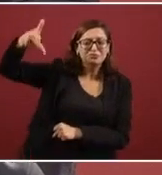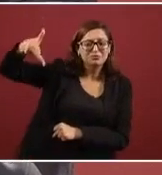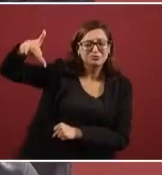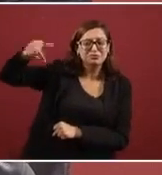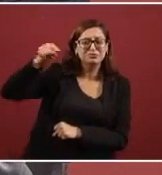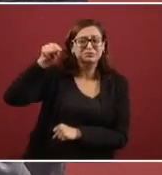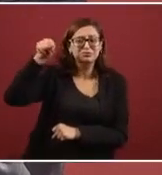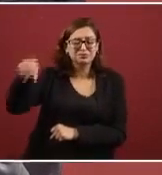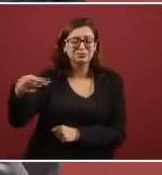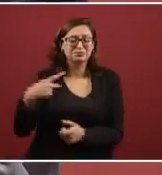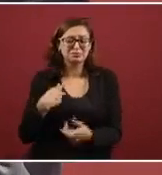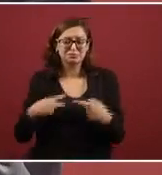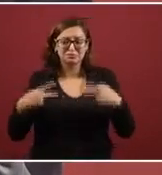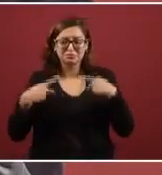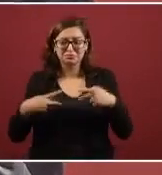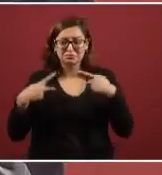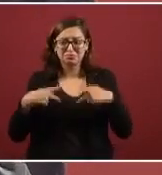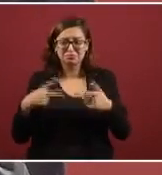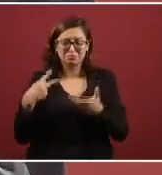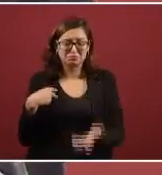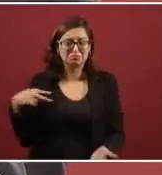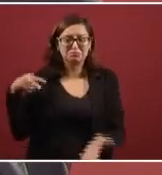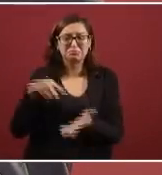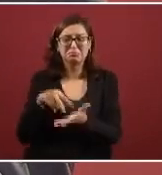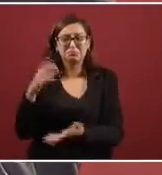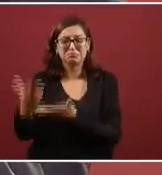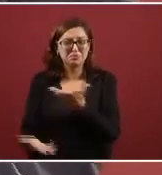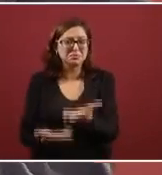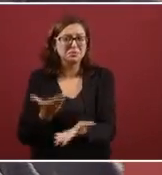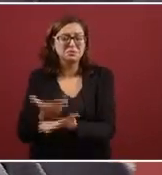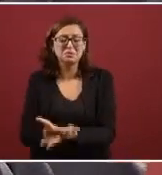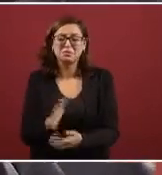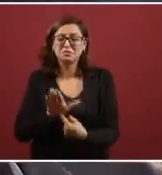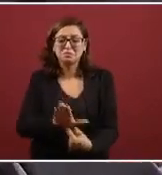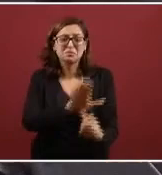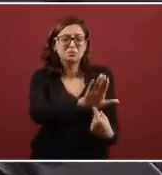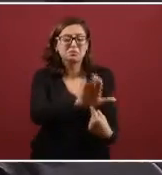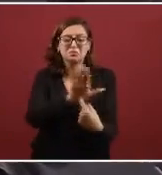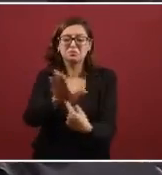hacer planteamientos de todo tipo, y nosotros no